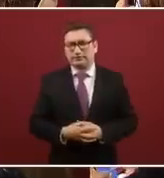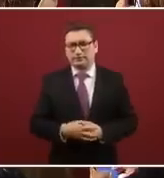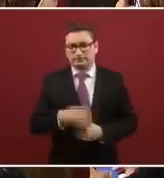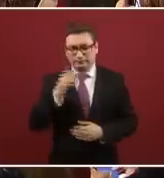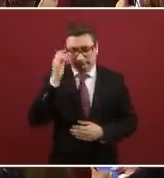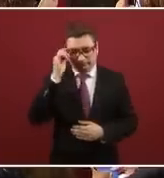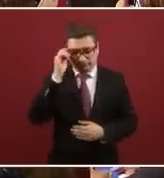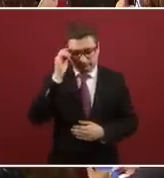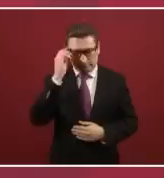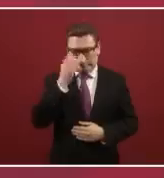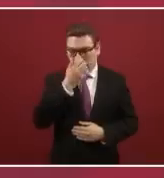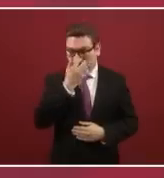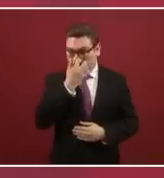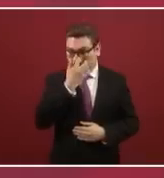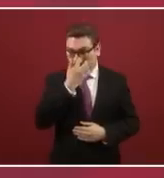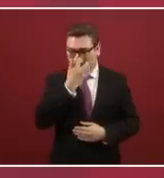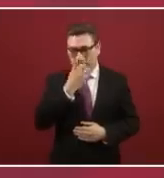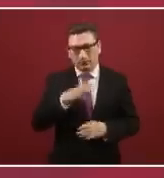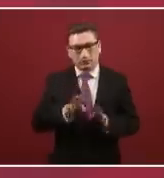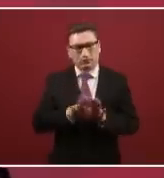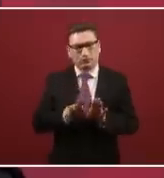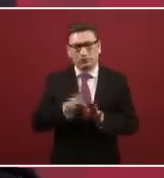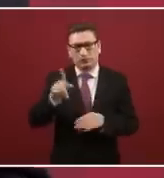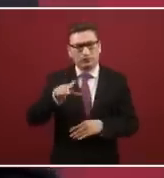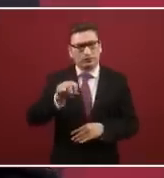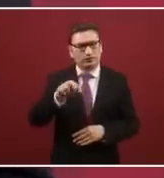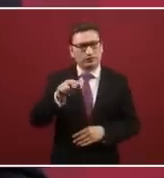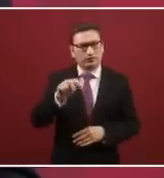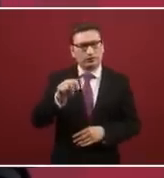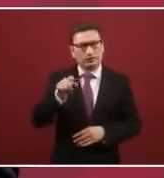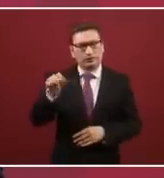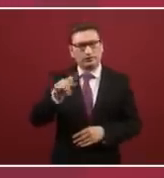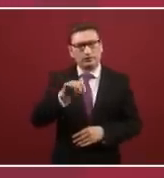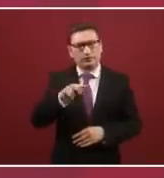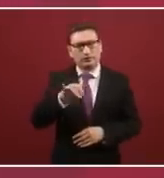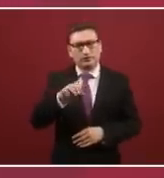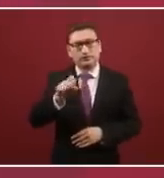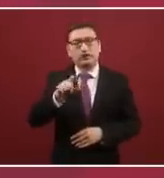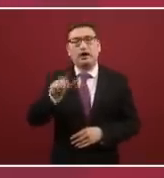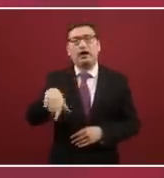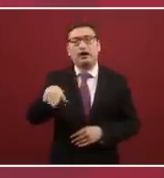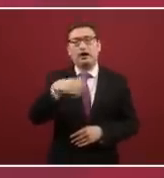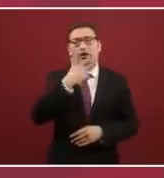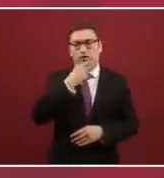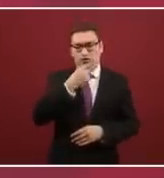¿cómo se llama el conductor de un programa de Televisa? Loret de Mola.